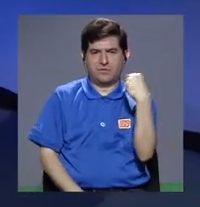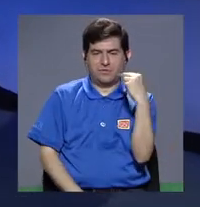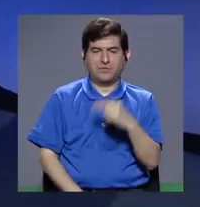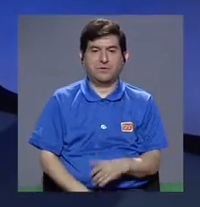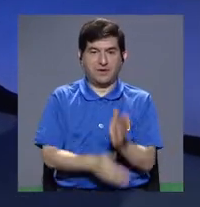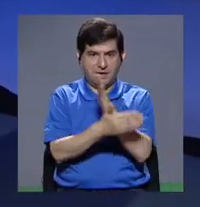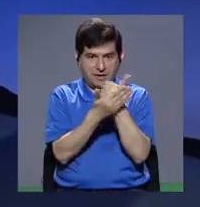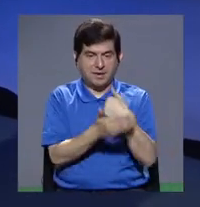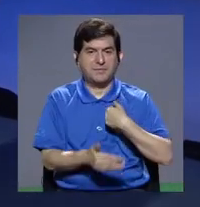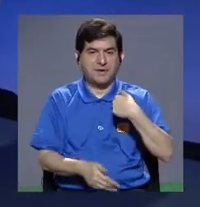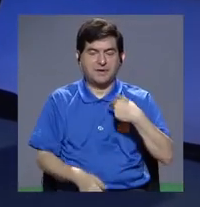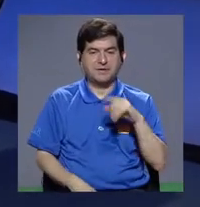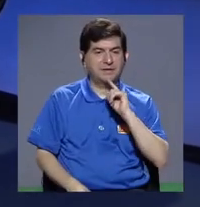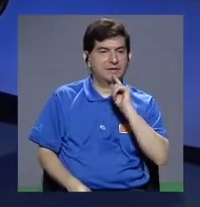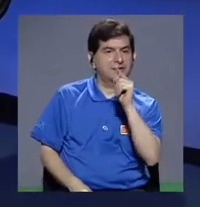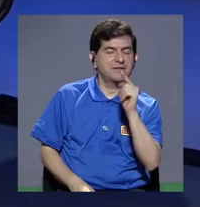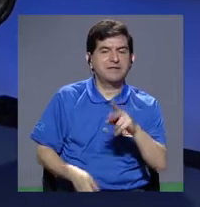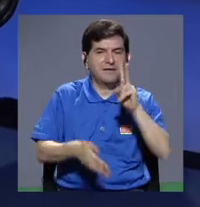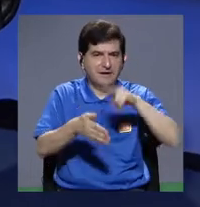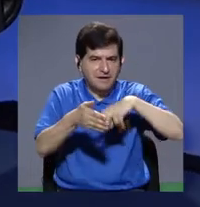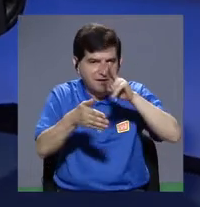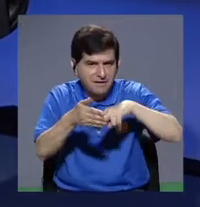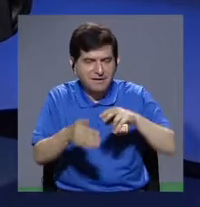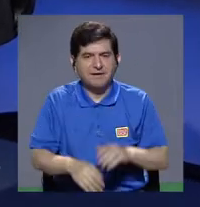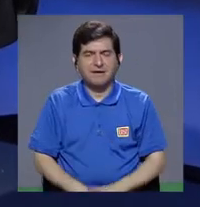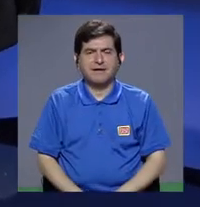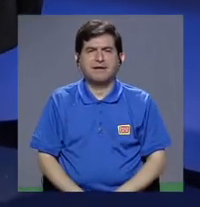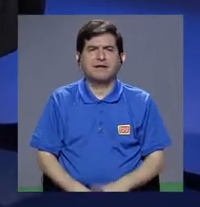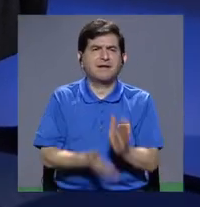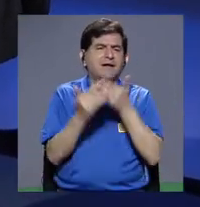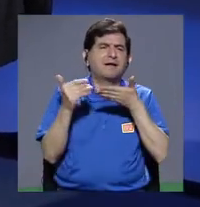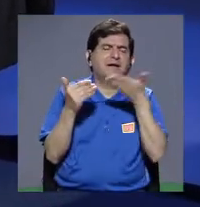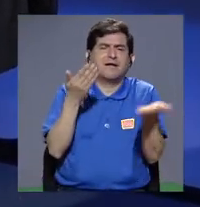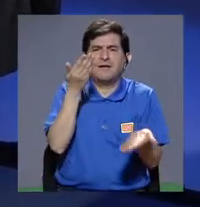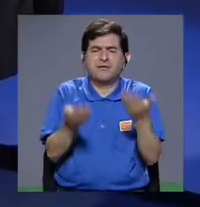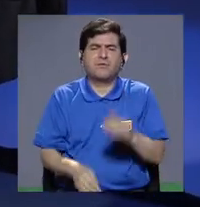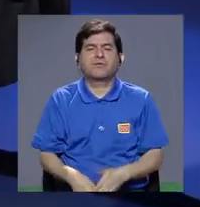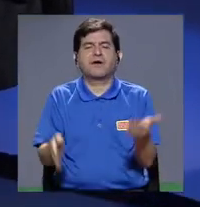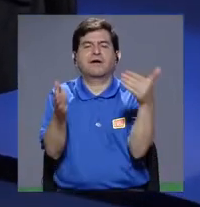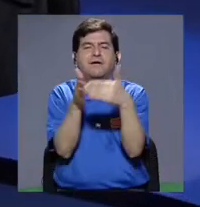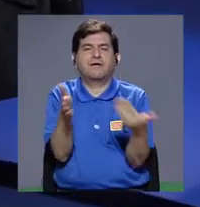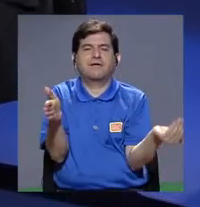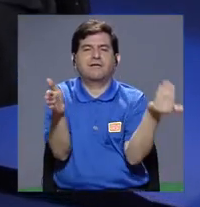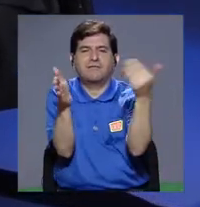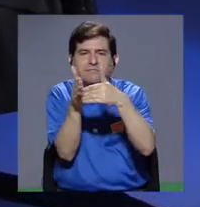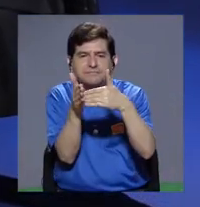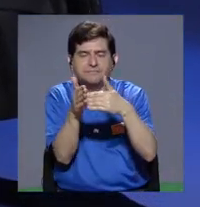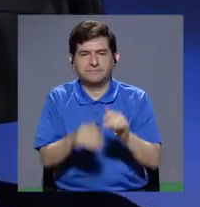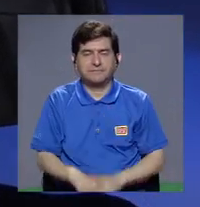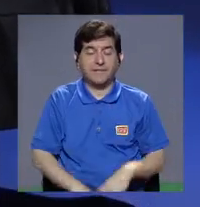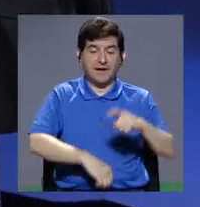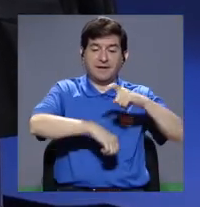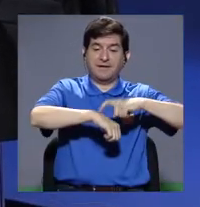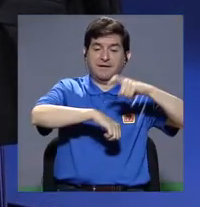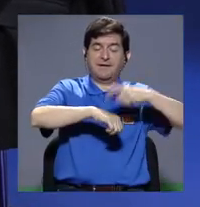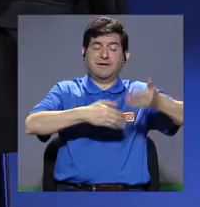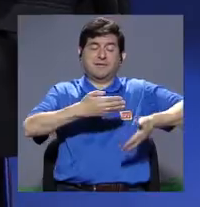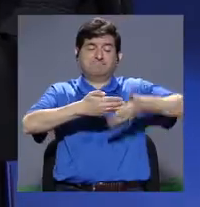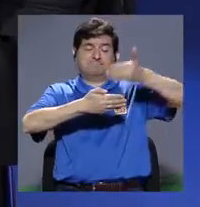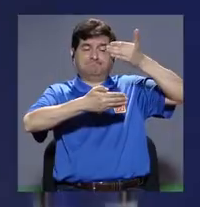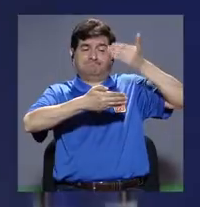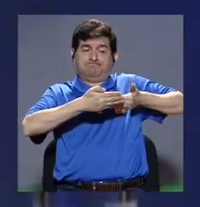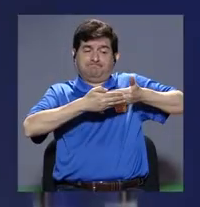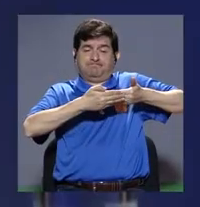ese fragmento que leía hay algunas de esas cosas como es el retomar aquellos momentos del